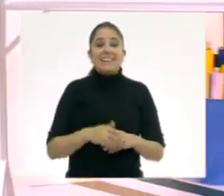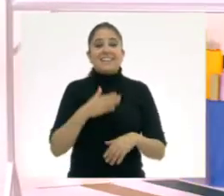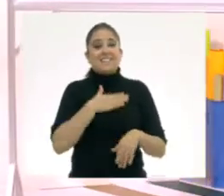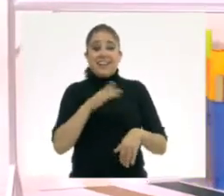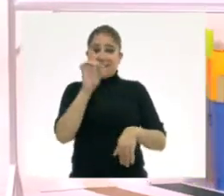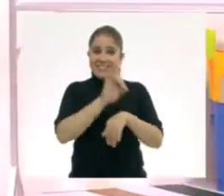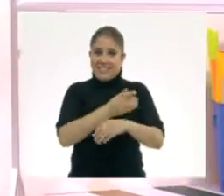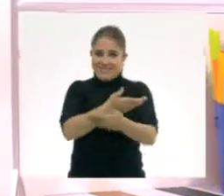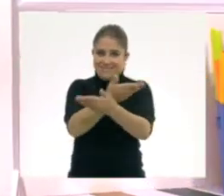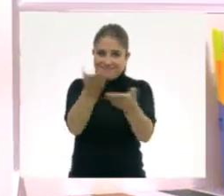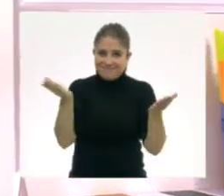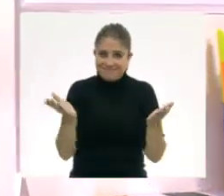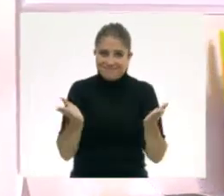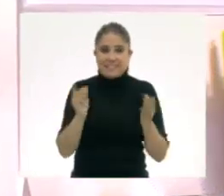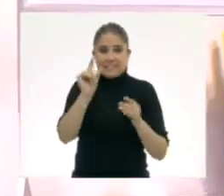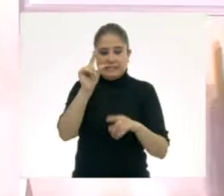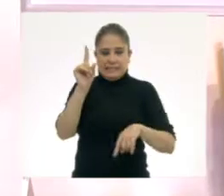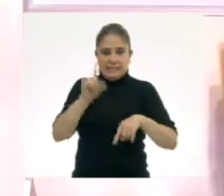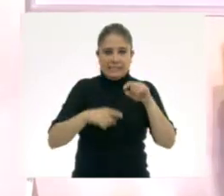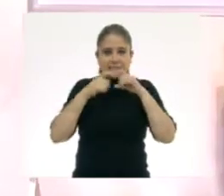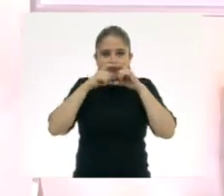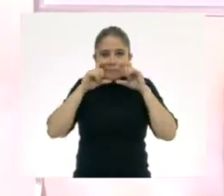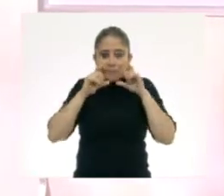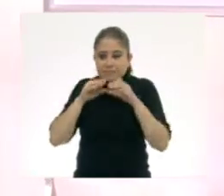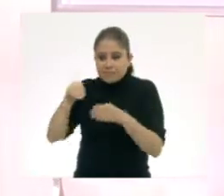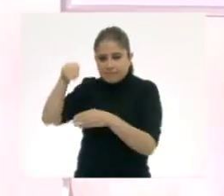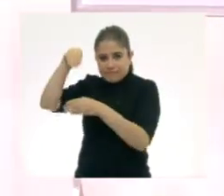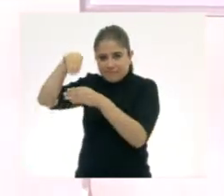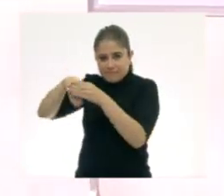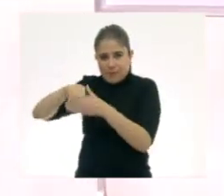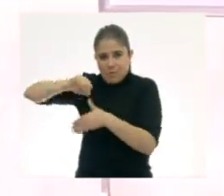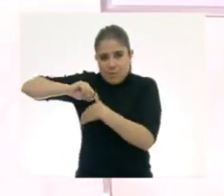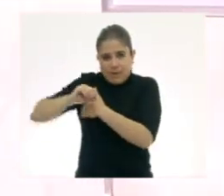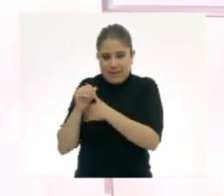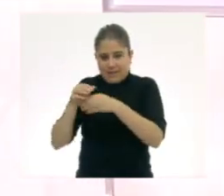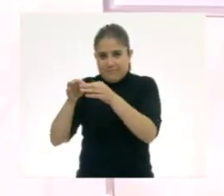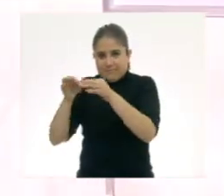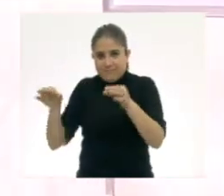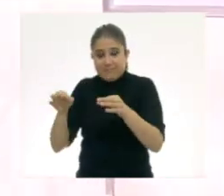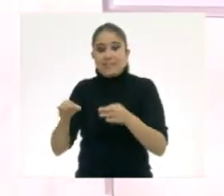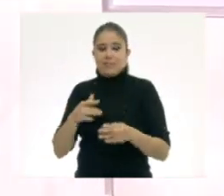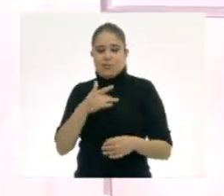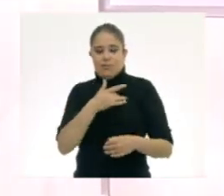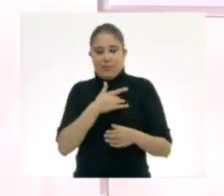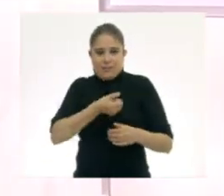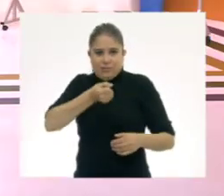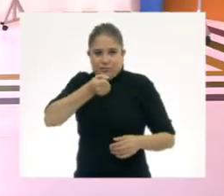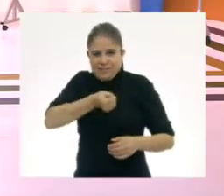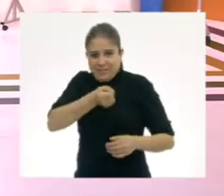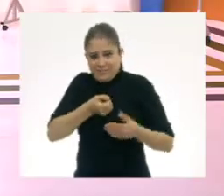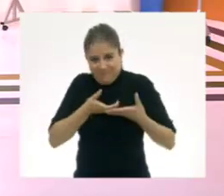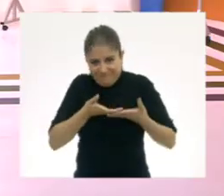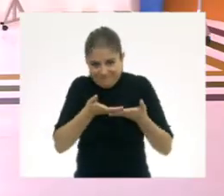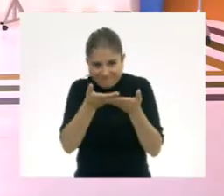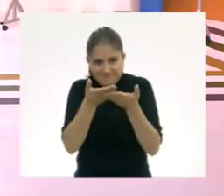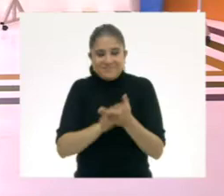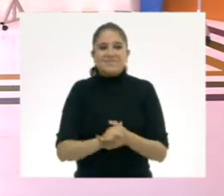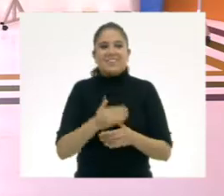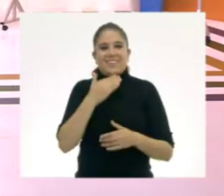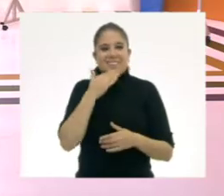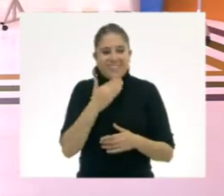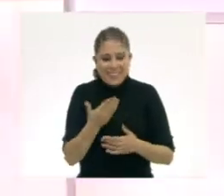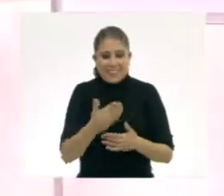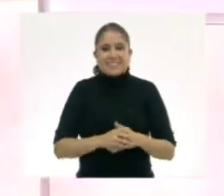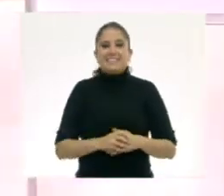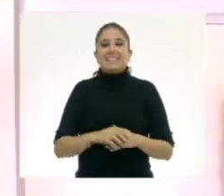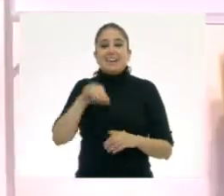buenos días, chicos. Bueno, voy quitando mi cubreboca y lo voy guardando. Como nos saludamos con el corazón. Muy bien. Muy bien. Y